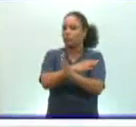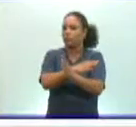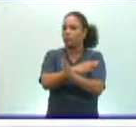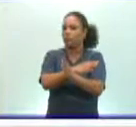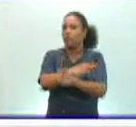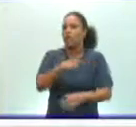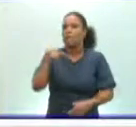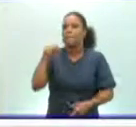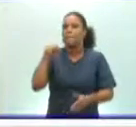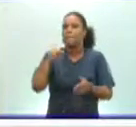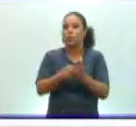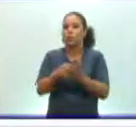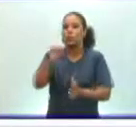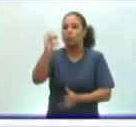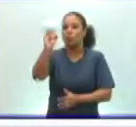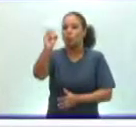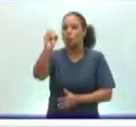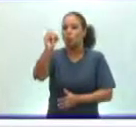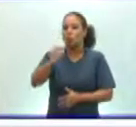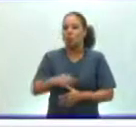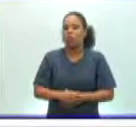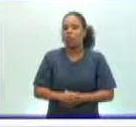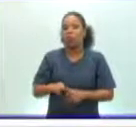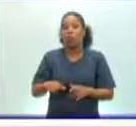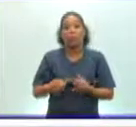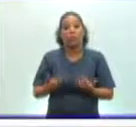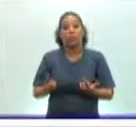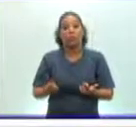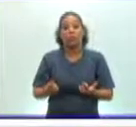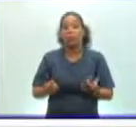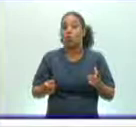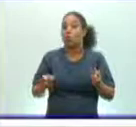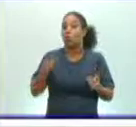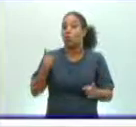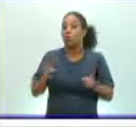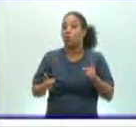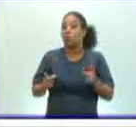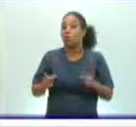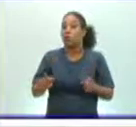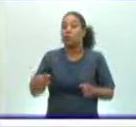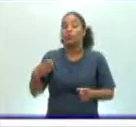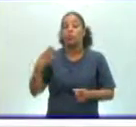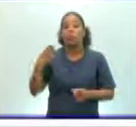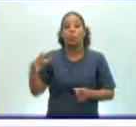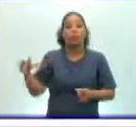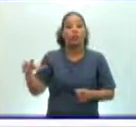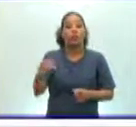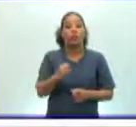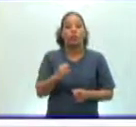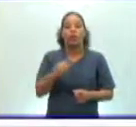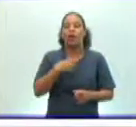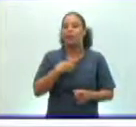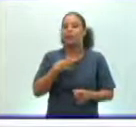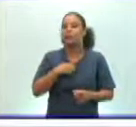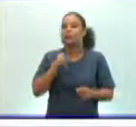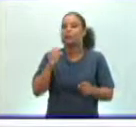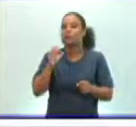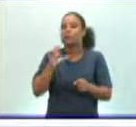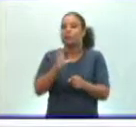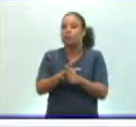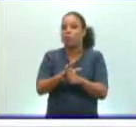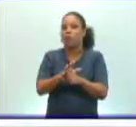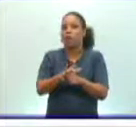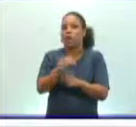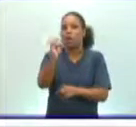O. Por tanto, los segmentos van todos a tener un origen en O, en